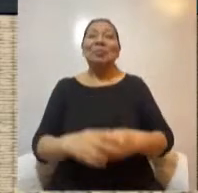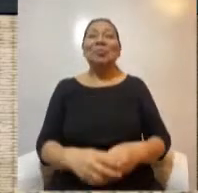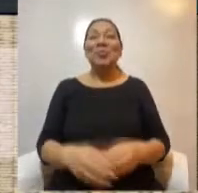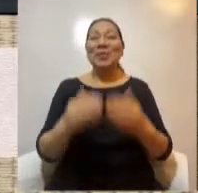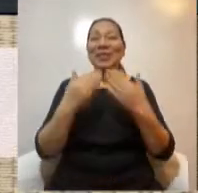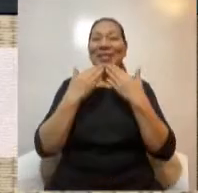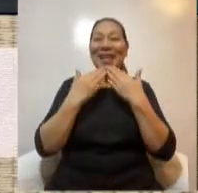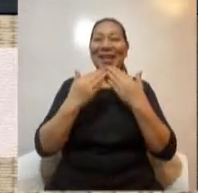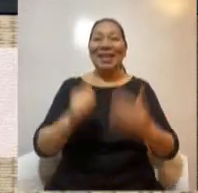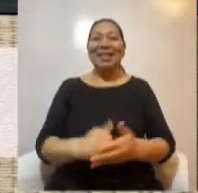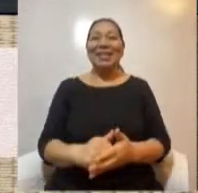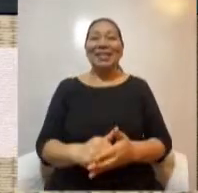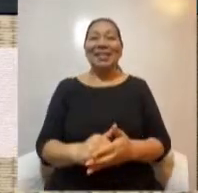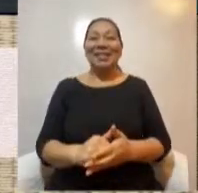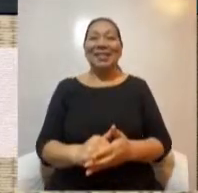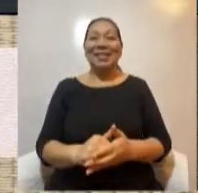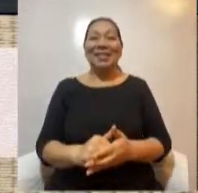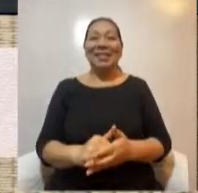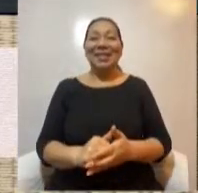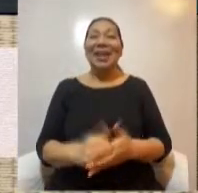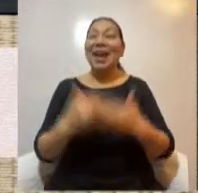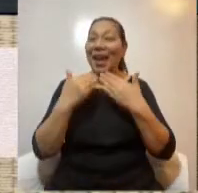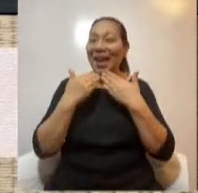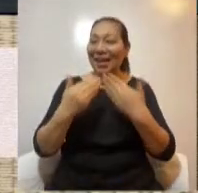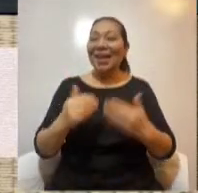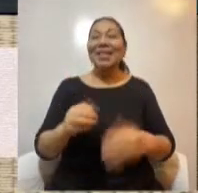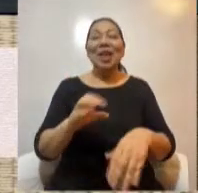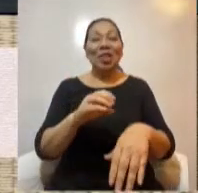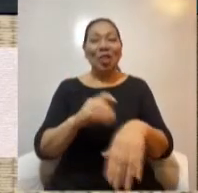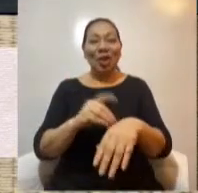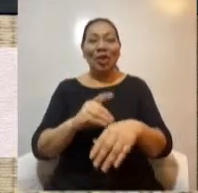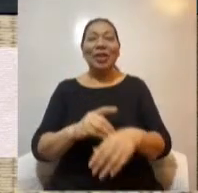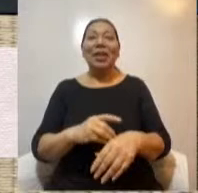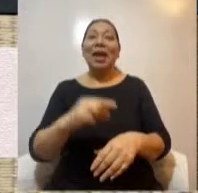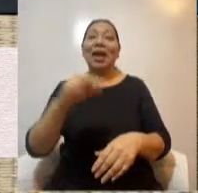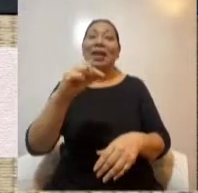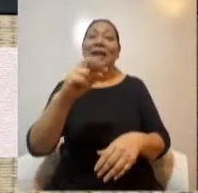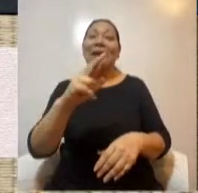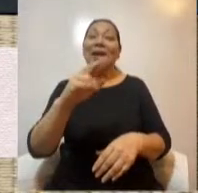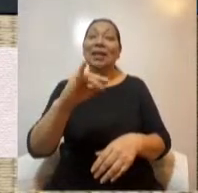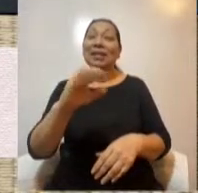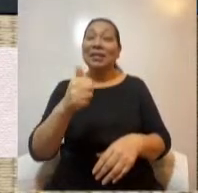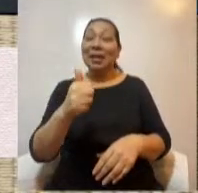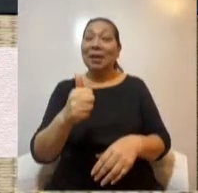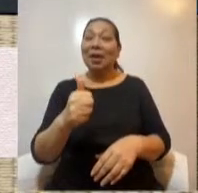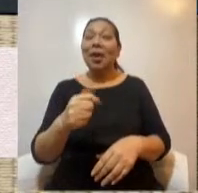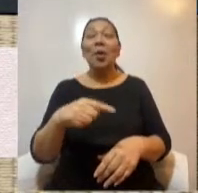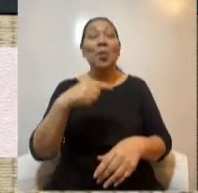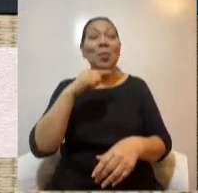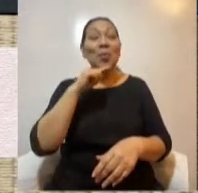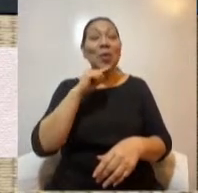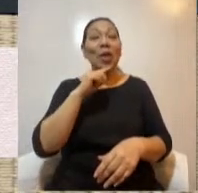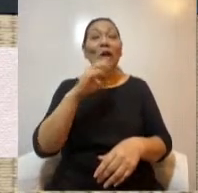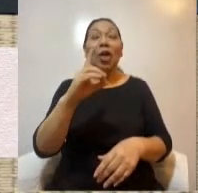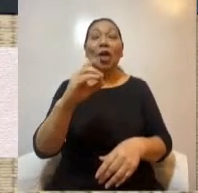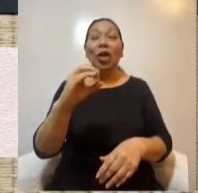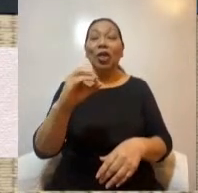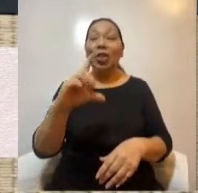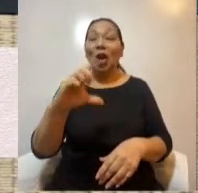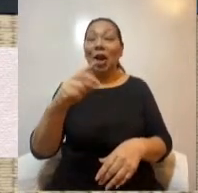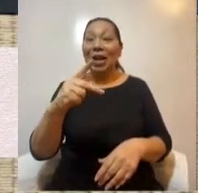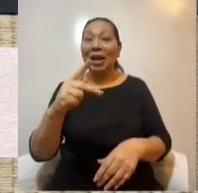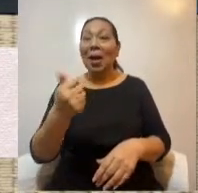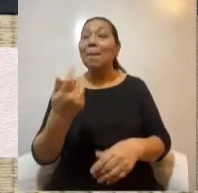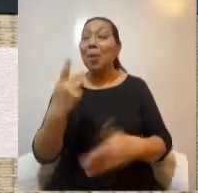Bien, muchísimas gracias. Muchas gracias al doctor José García Izaguirre y a la doctora Dolca